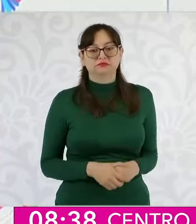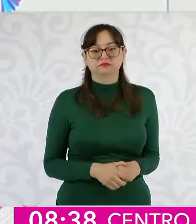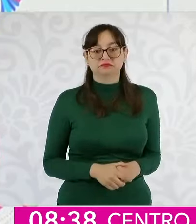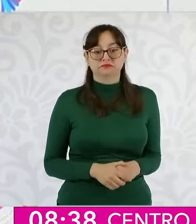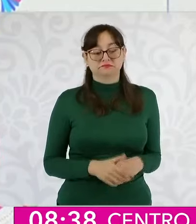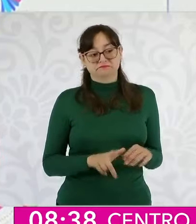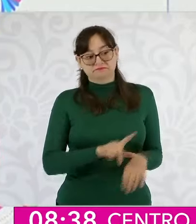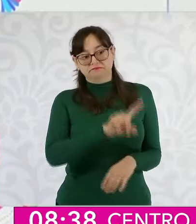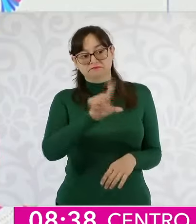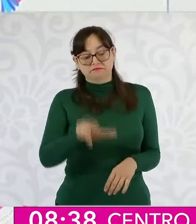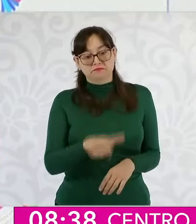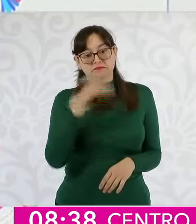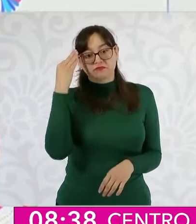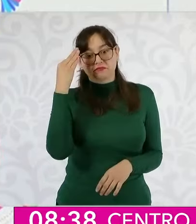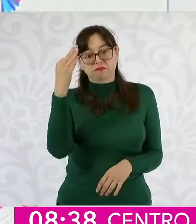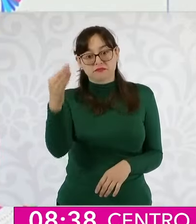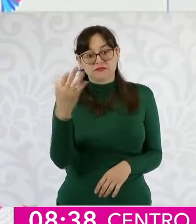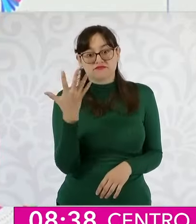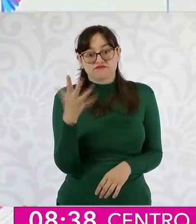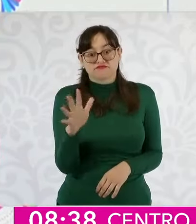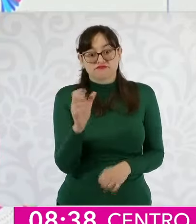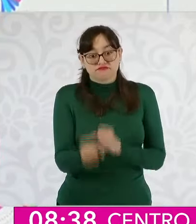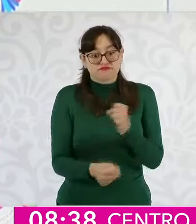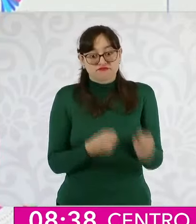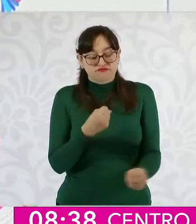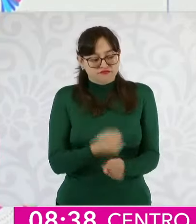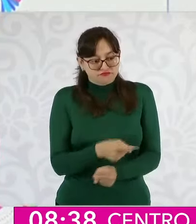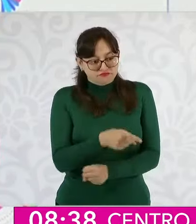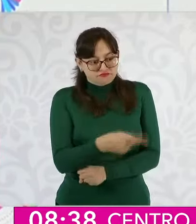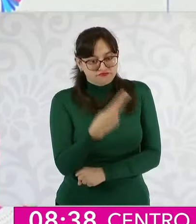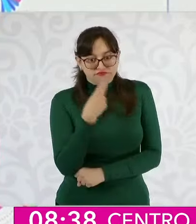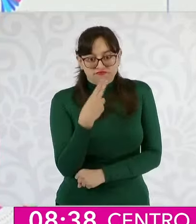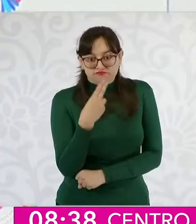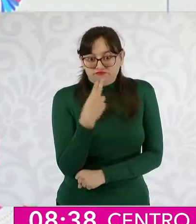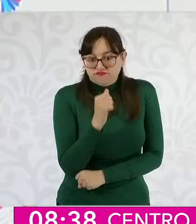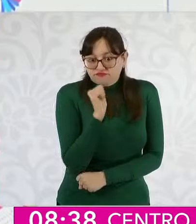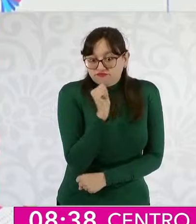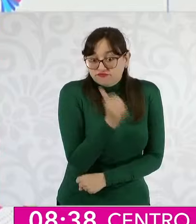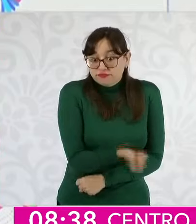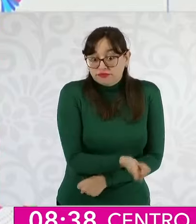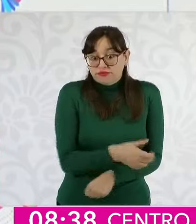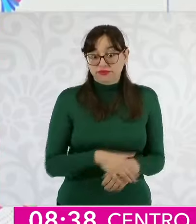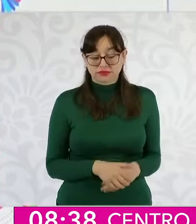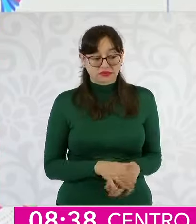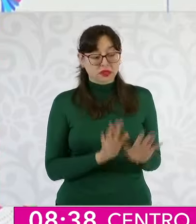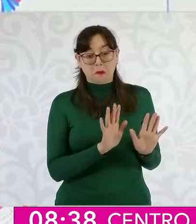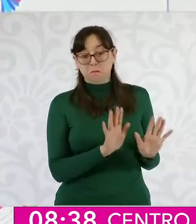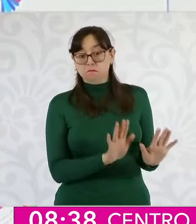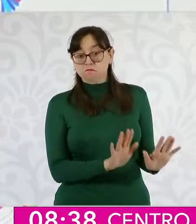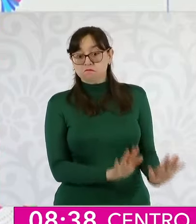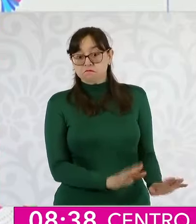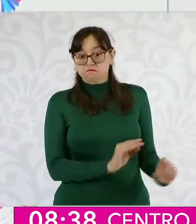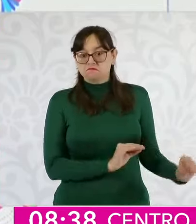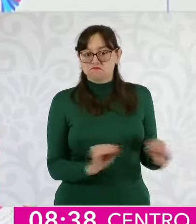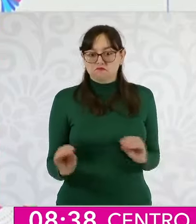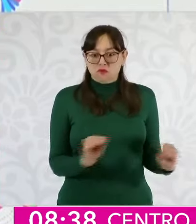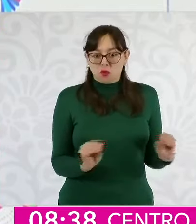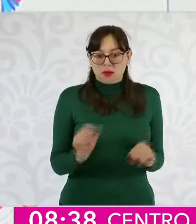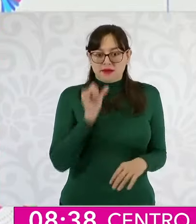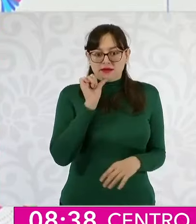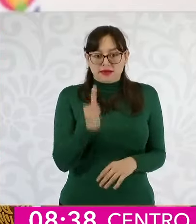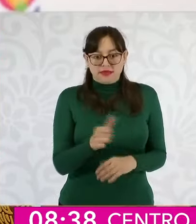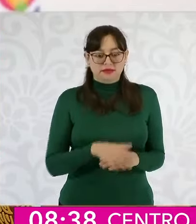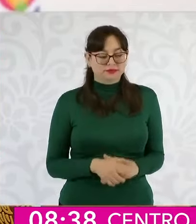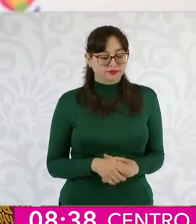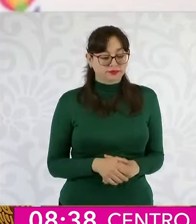utilizarla. Entonces, como está concesionada para un uso industrial, para un uso agrícola, no se le puede dar